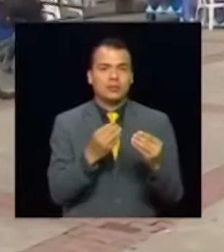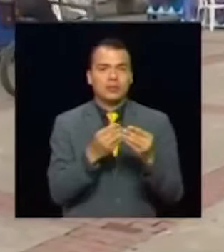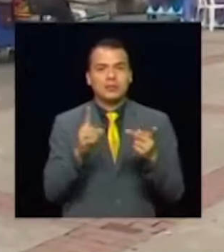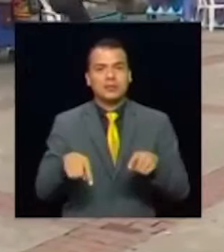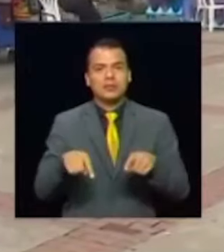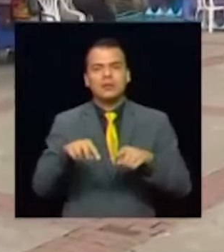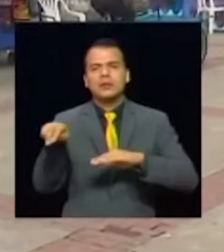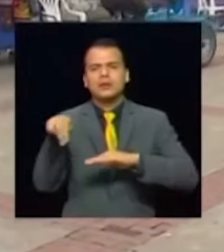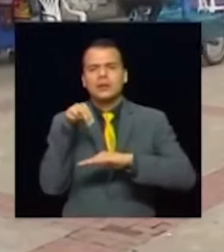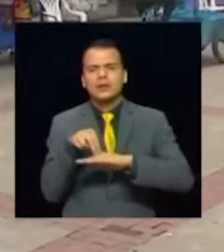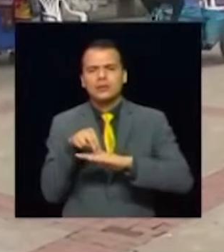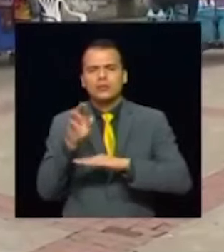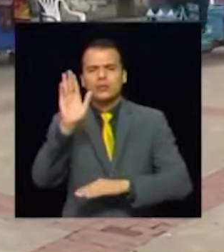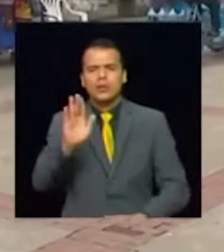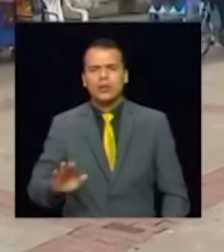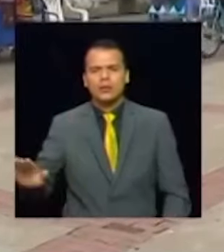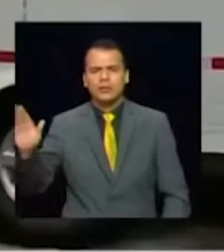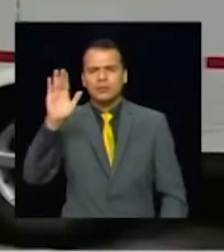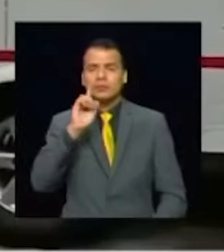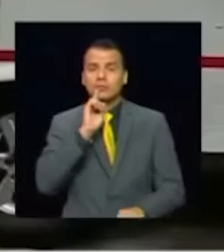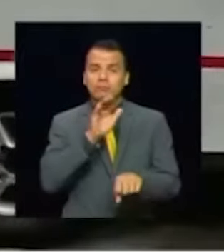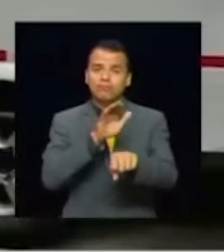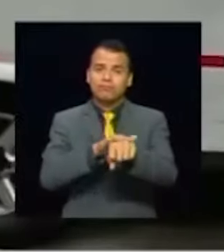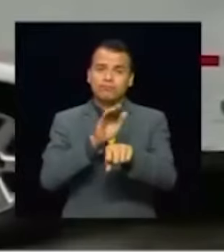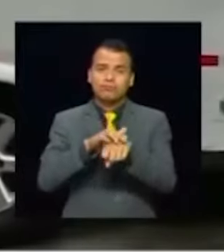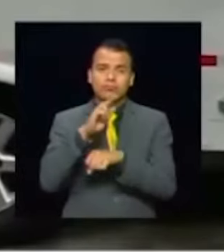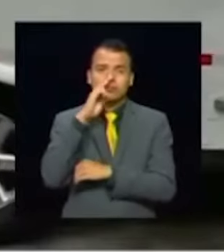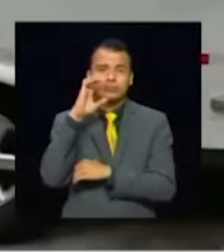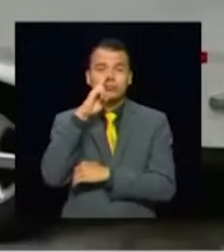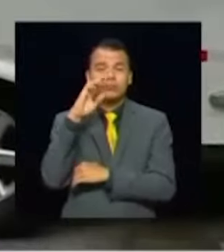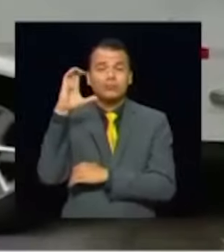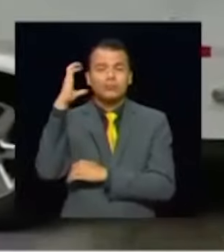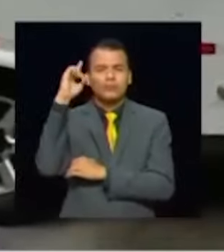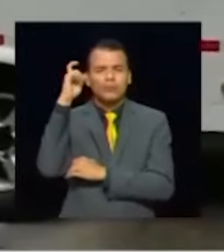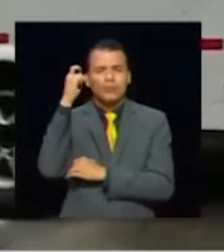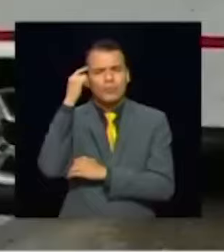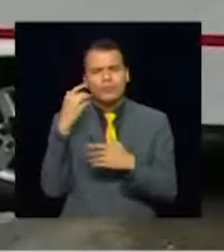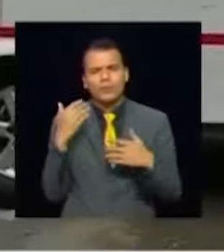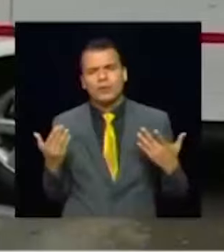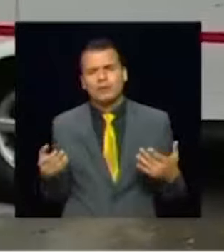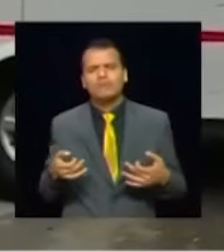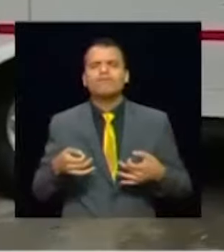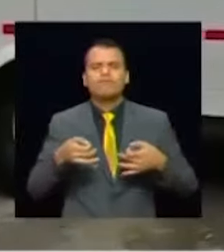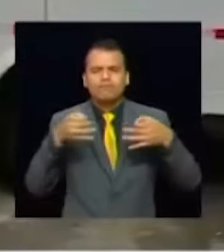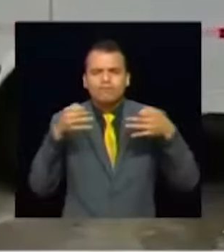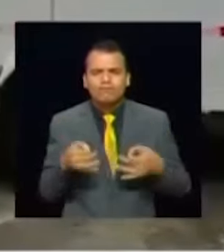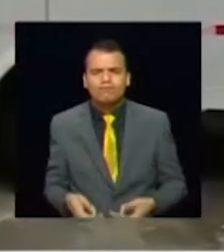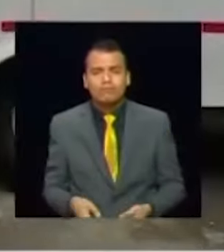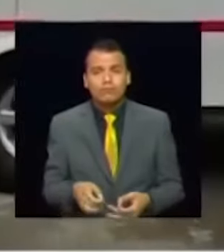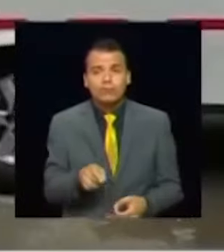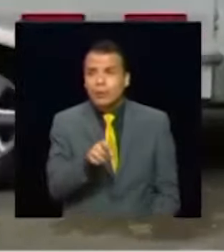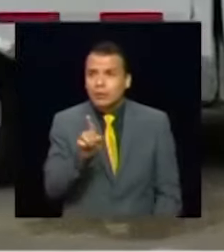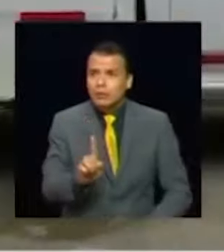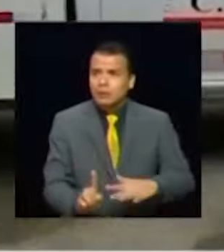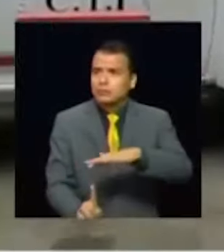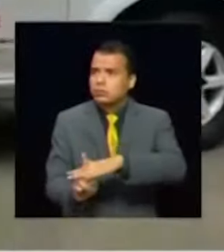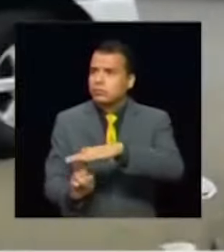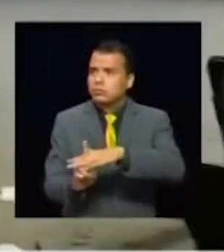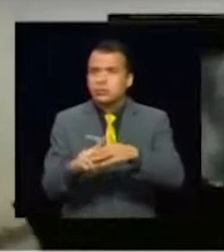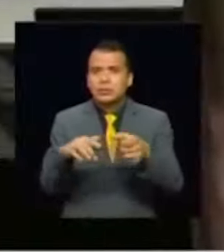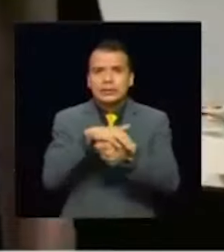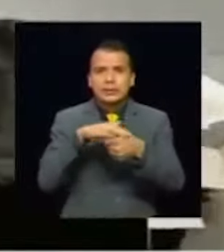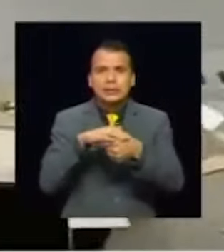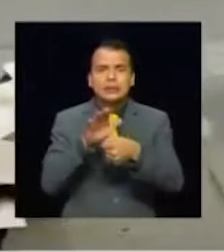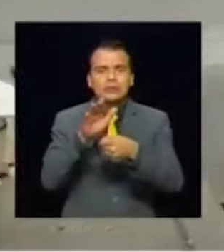Nariño reiteraron el llamado al gobierno nacional para que preste especial atención a estos casos y priorice